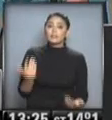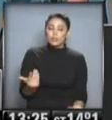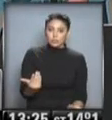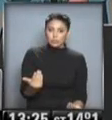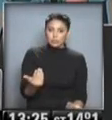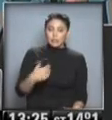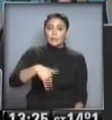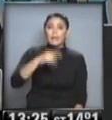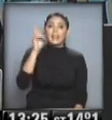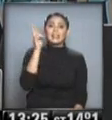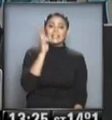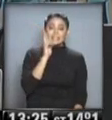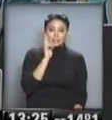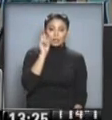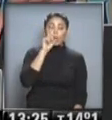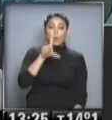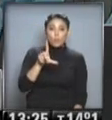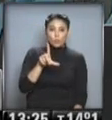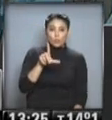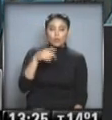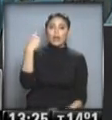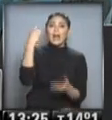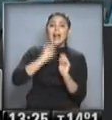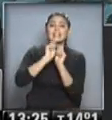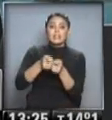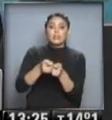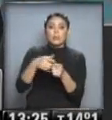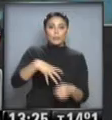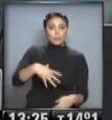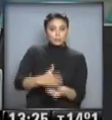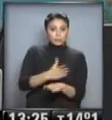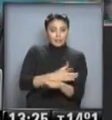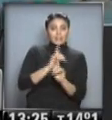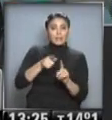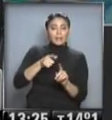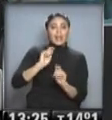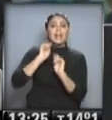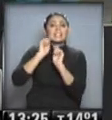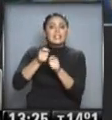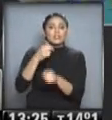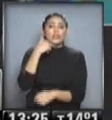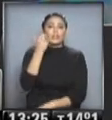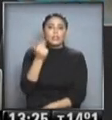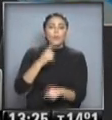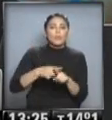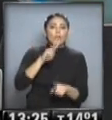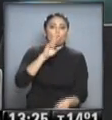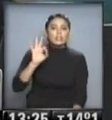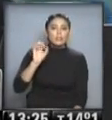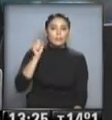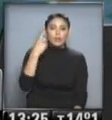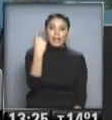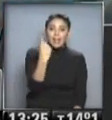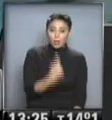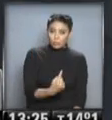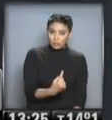de el 17 de julio se le va a estar depositando las asignaciones de prenatal y la asignación de Joaquín por 200 pes cada uno